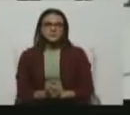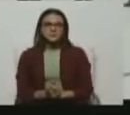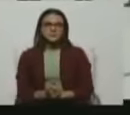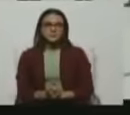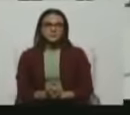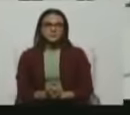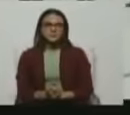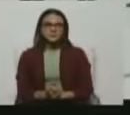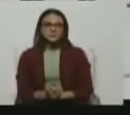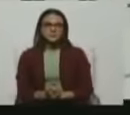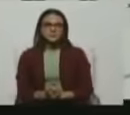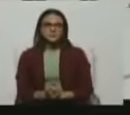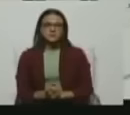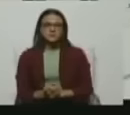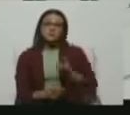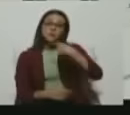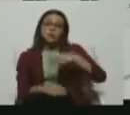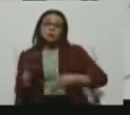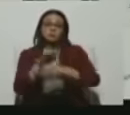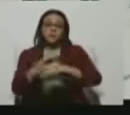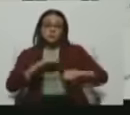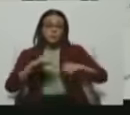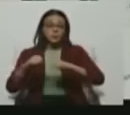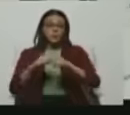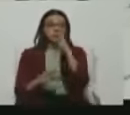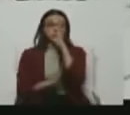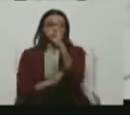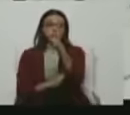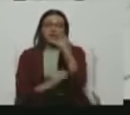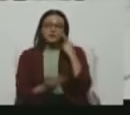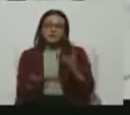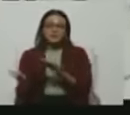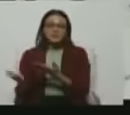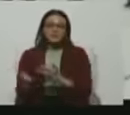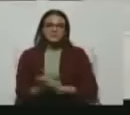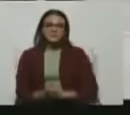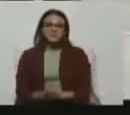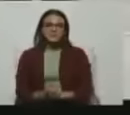al despliegue, de frente, marra.